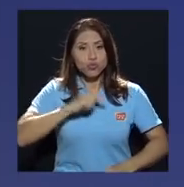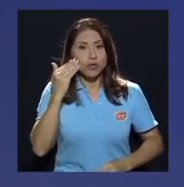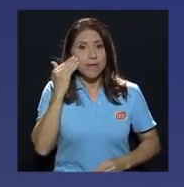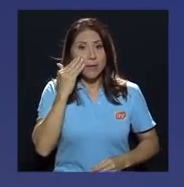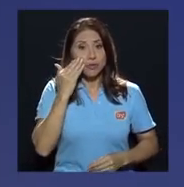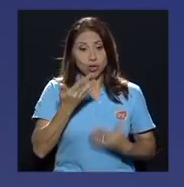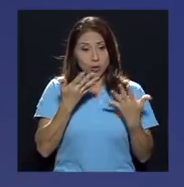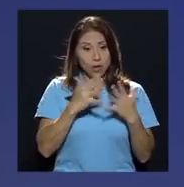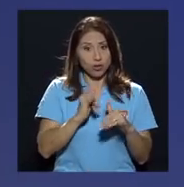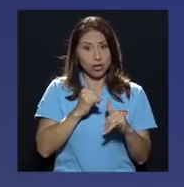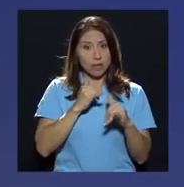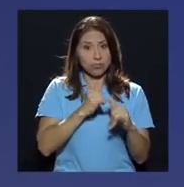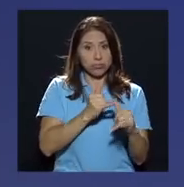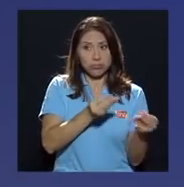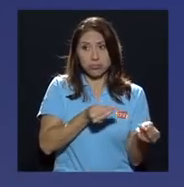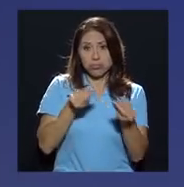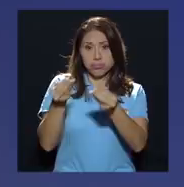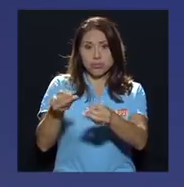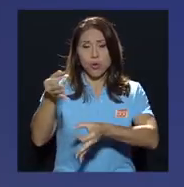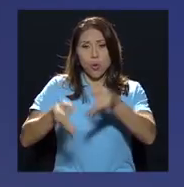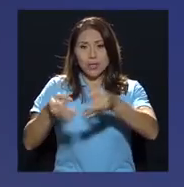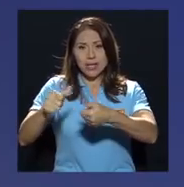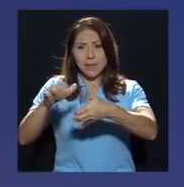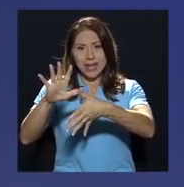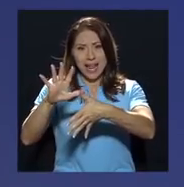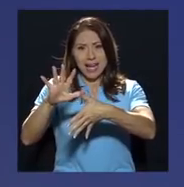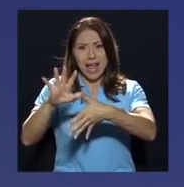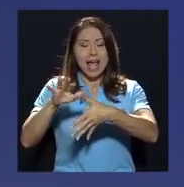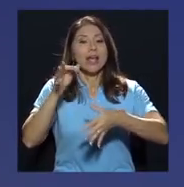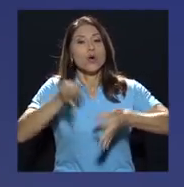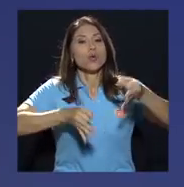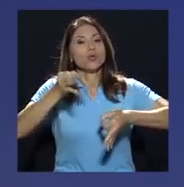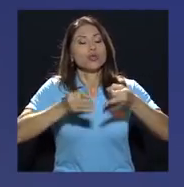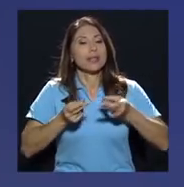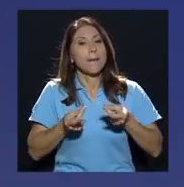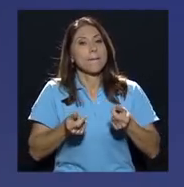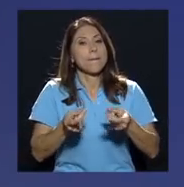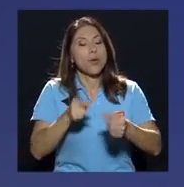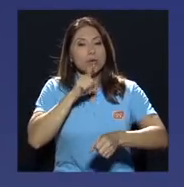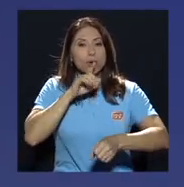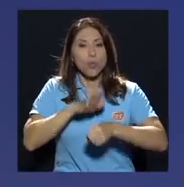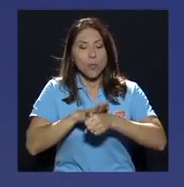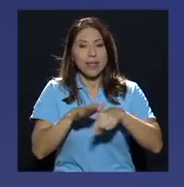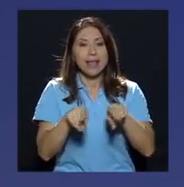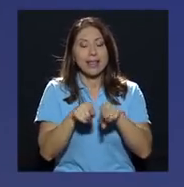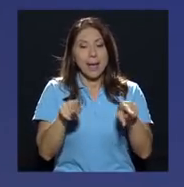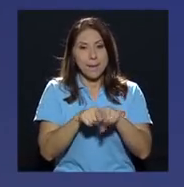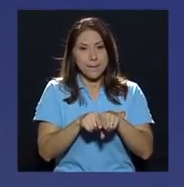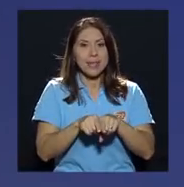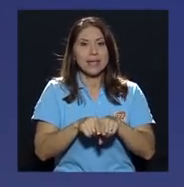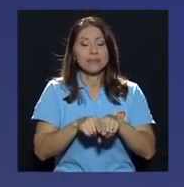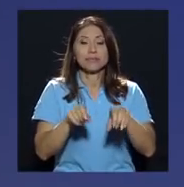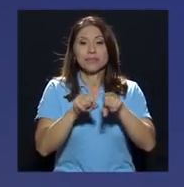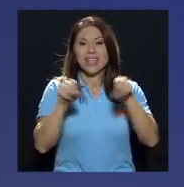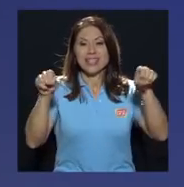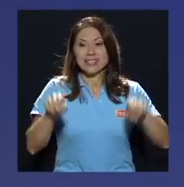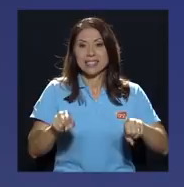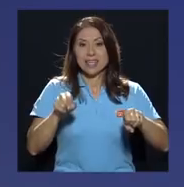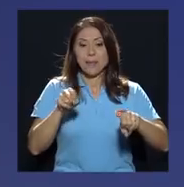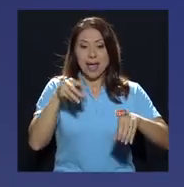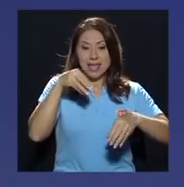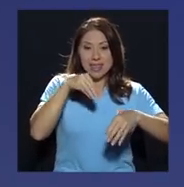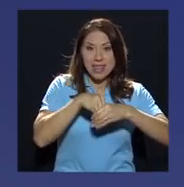todos que los casos que llegan a la corte interamericana el caso de justicia pronta y cumplida es también un mecanismo de que el